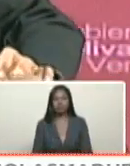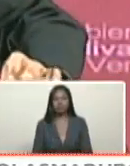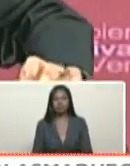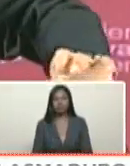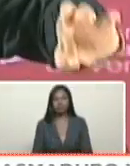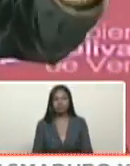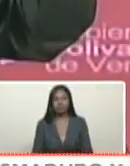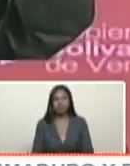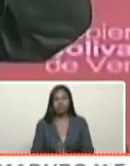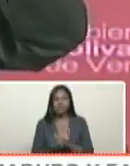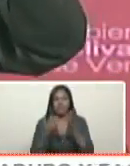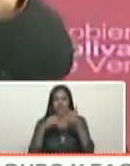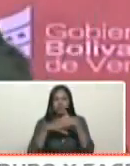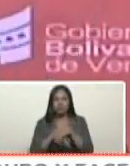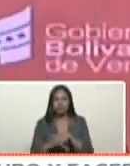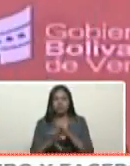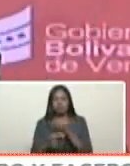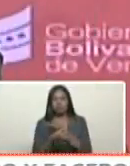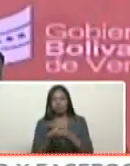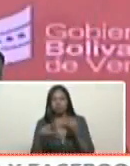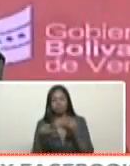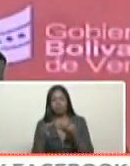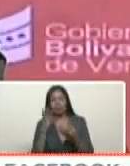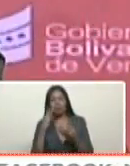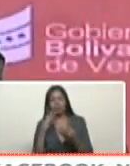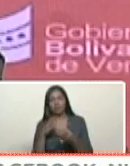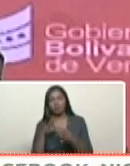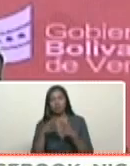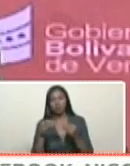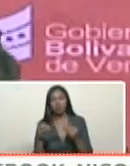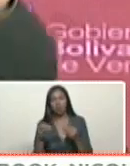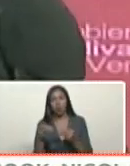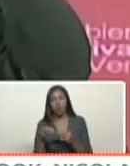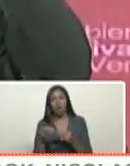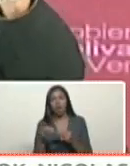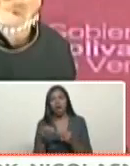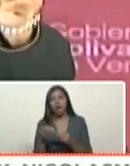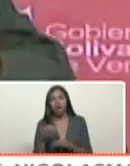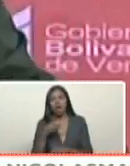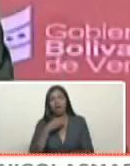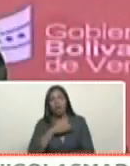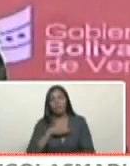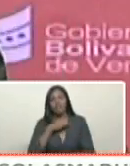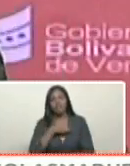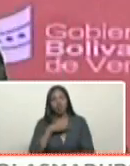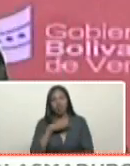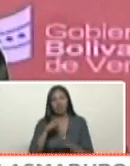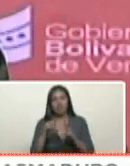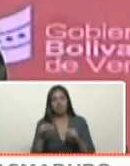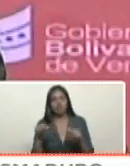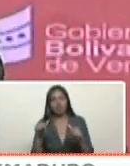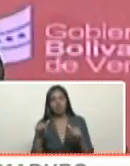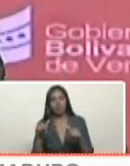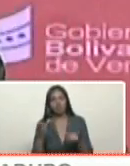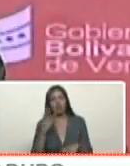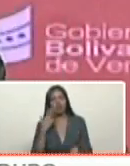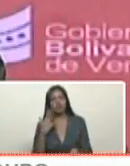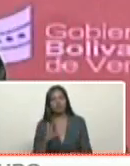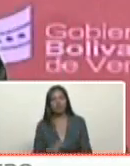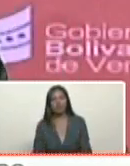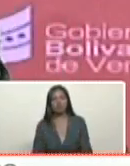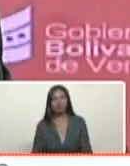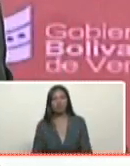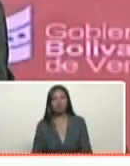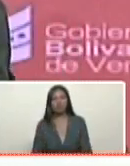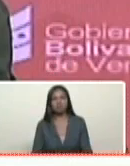de articulación perfecta de todas las misiones y grandes misiones en el terreno. En el